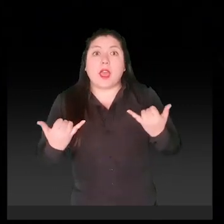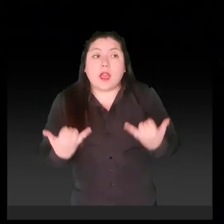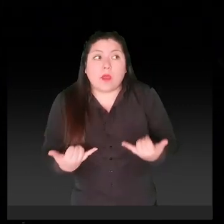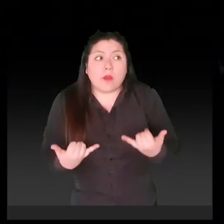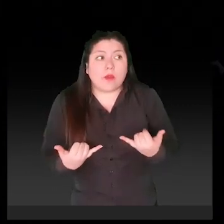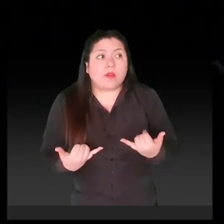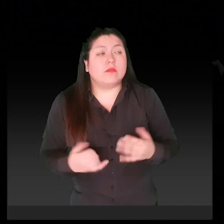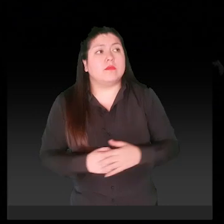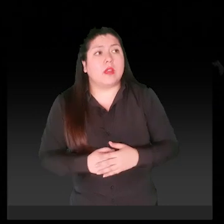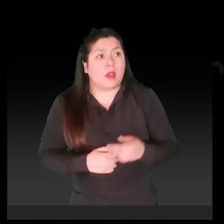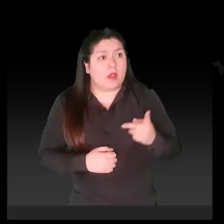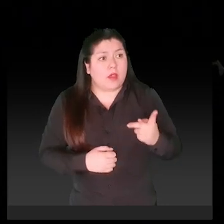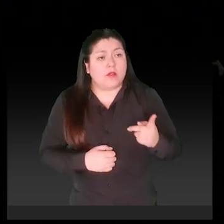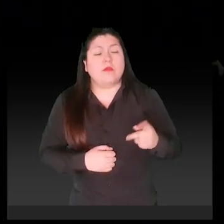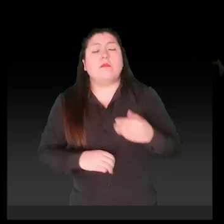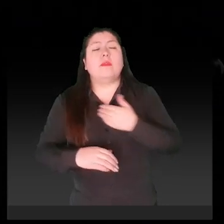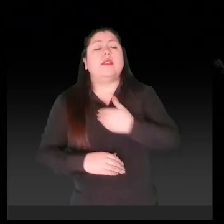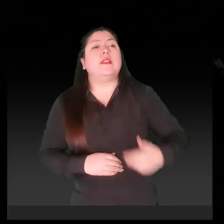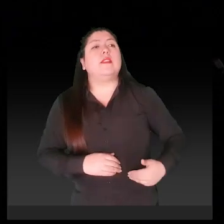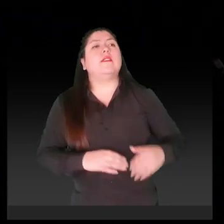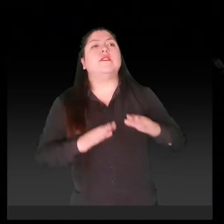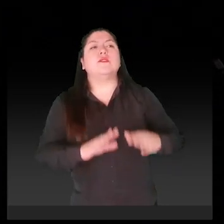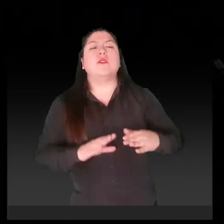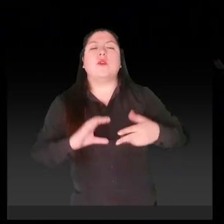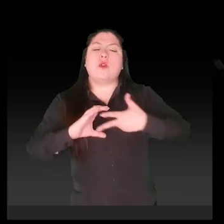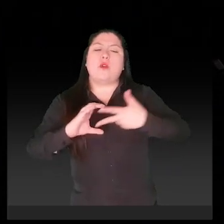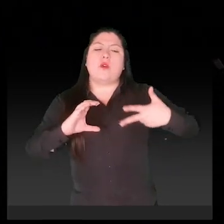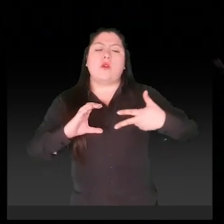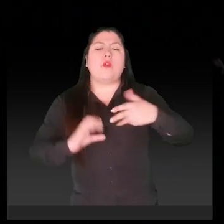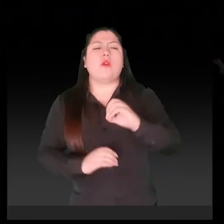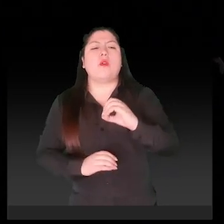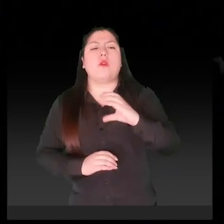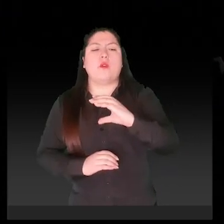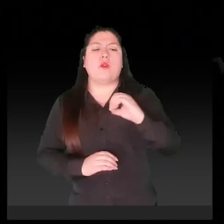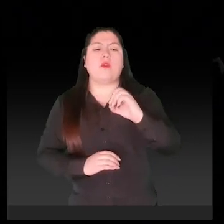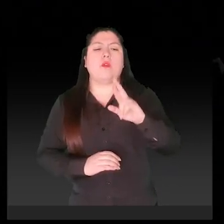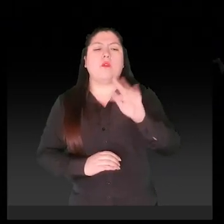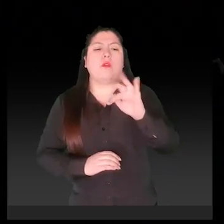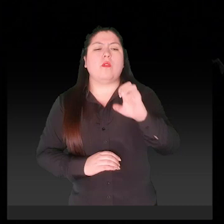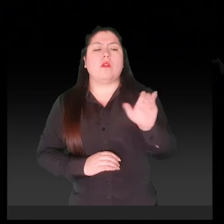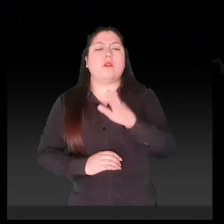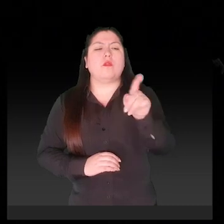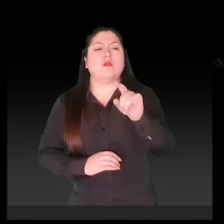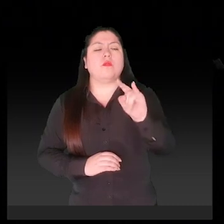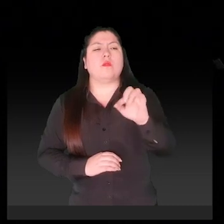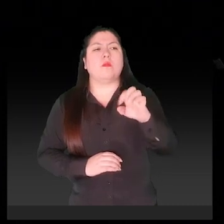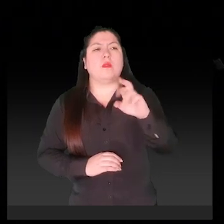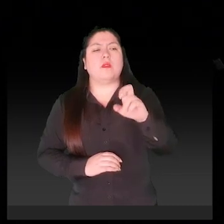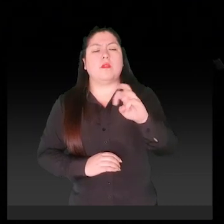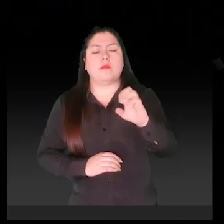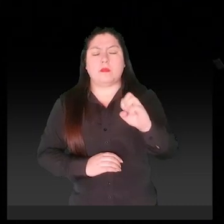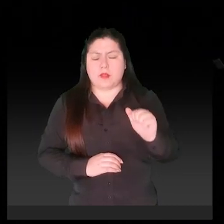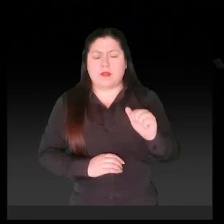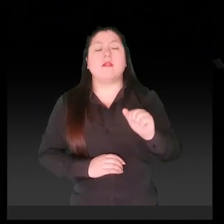hoy que nos acompaña el presidente de la Corte Suprema, entran al mundo del expediente digital. Ustedes tendrán que autenticar